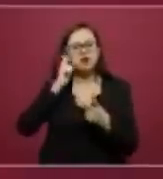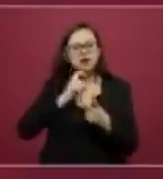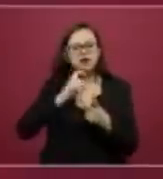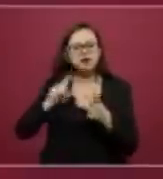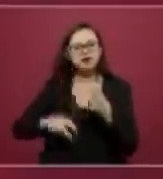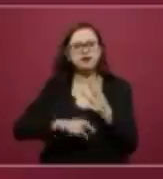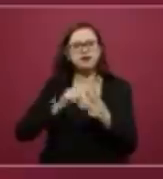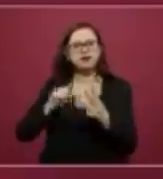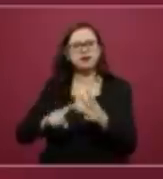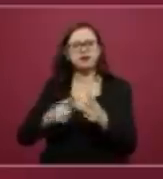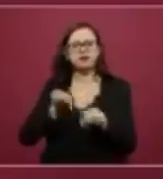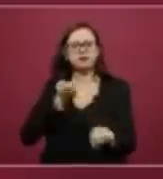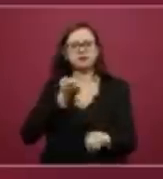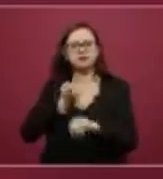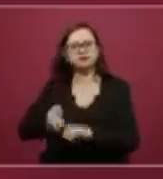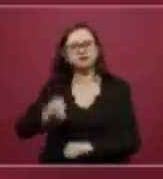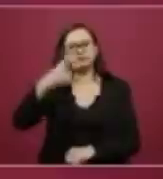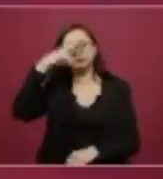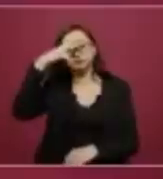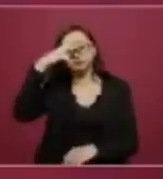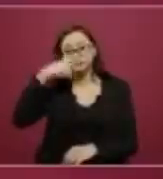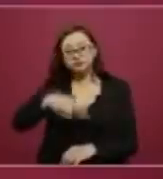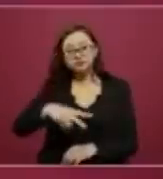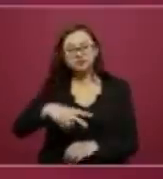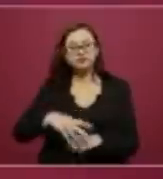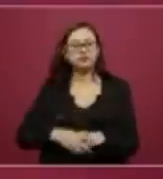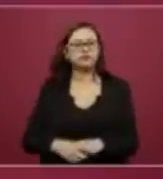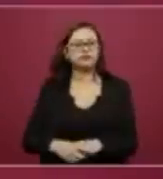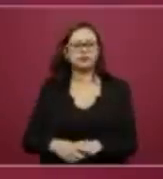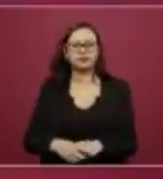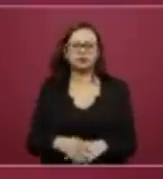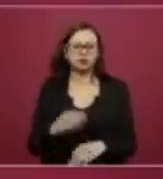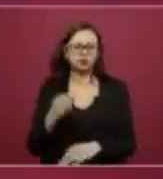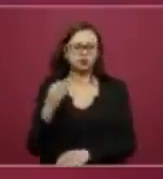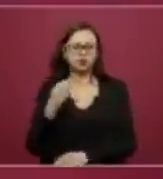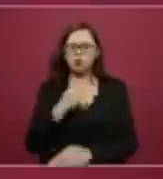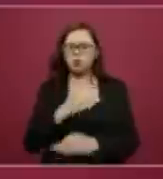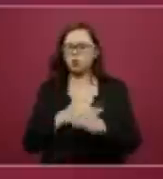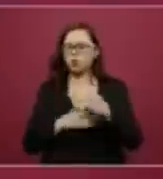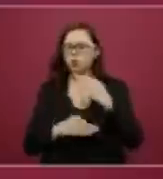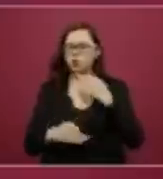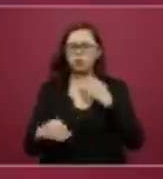del Estado de México, de toda